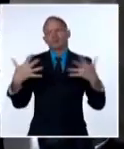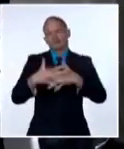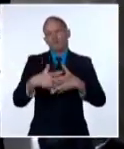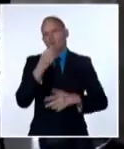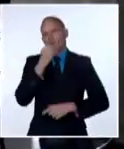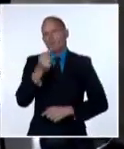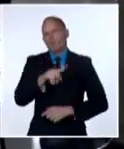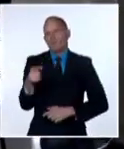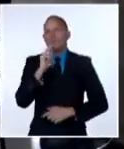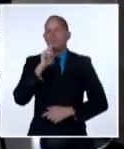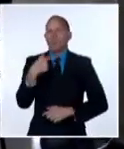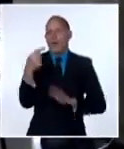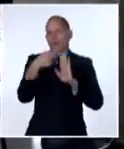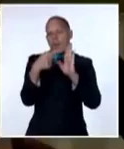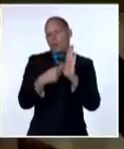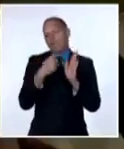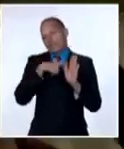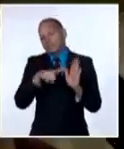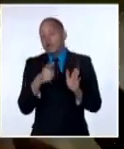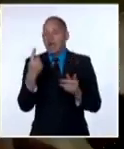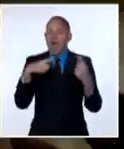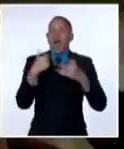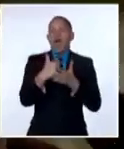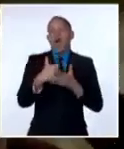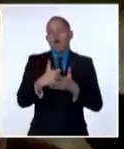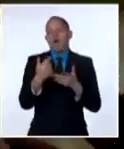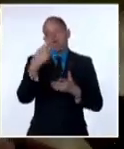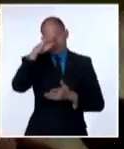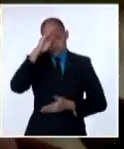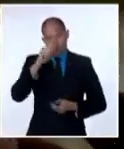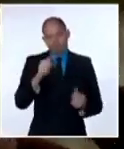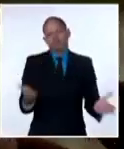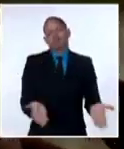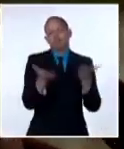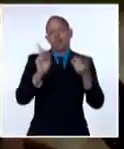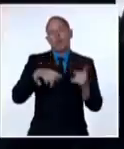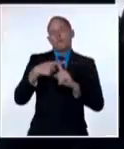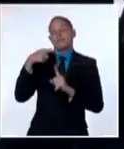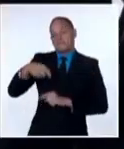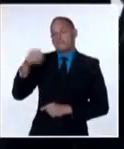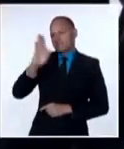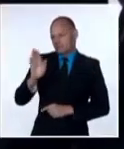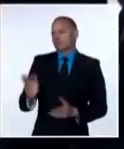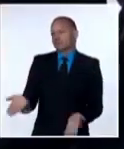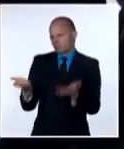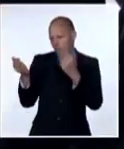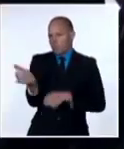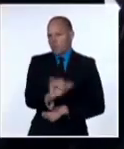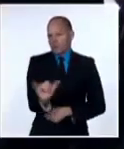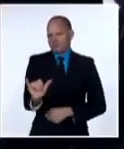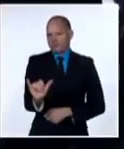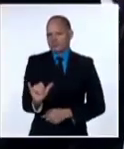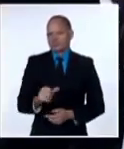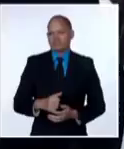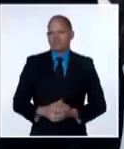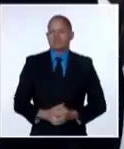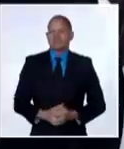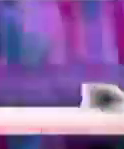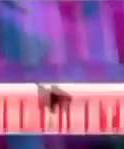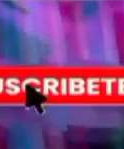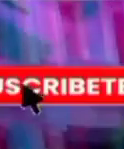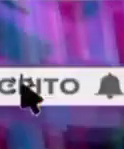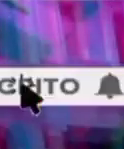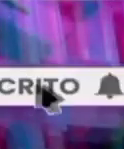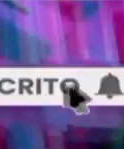en sectores estratégicos para el desarrollo de Cuba y de Brasil. Wilmer Rodríguez Fernández, Canal Cubano de